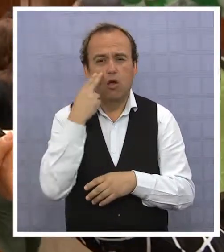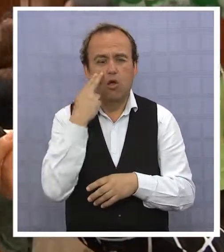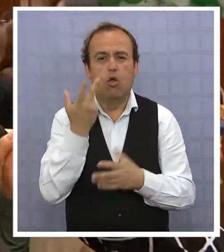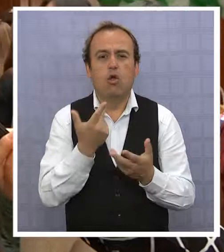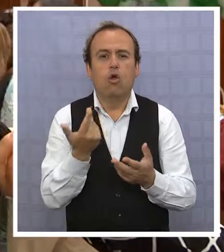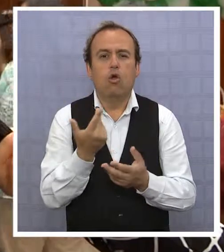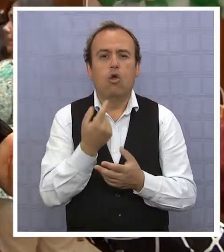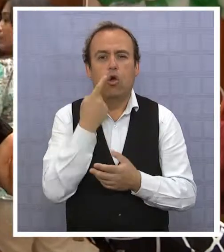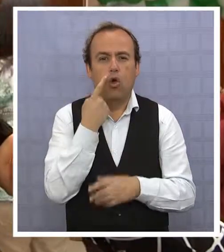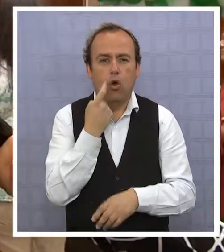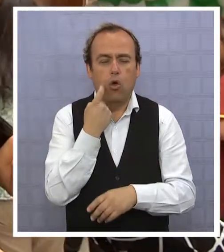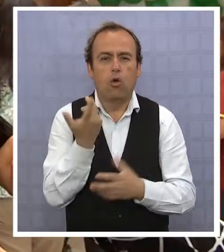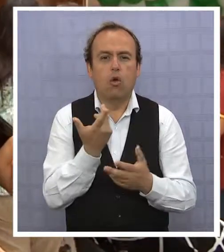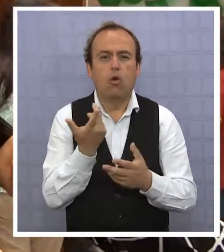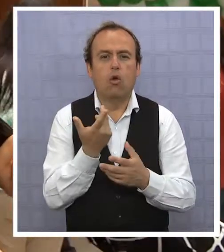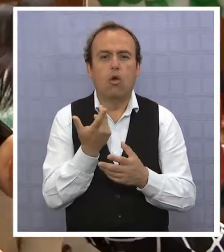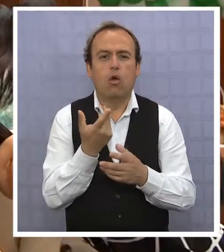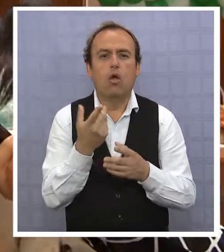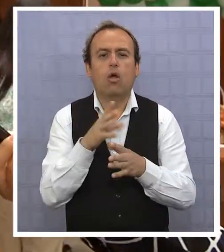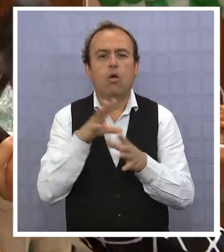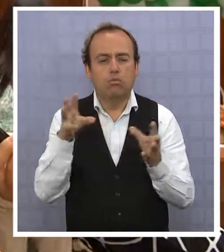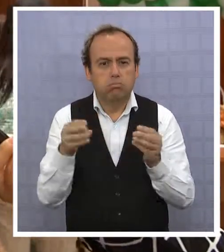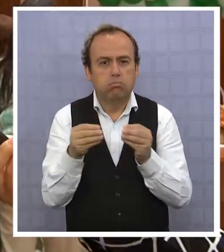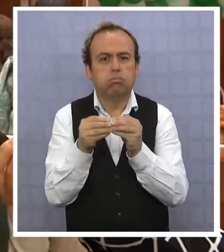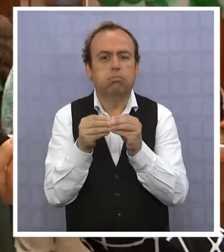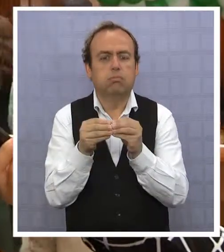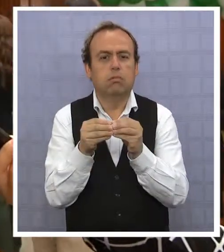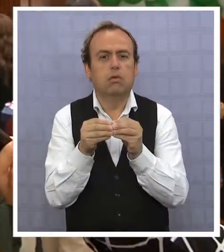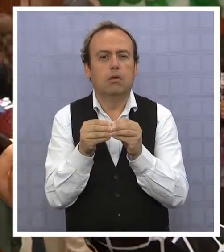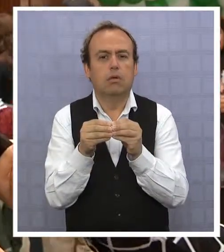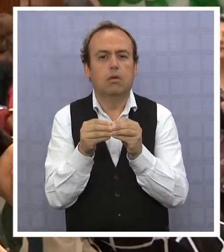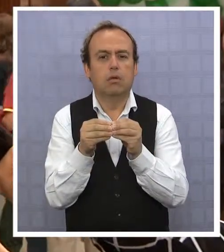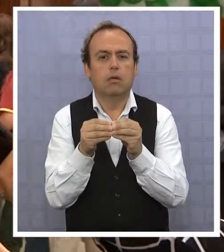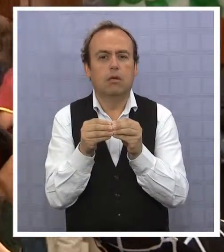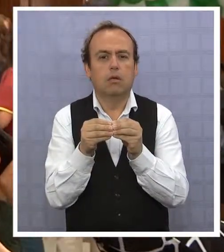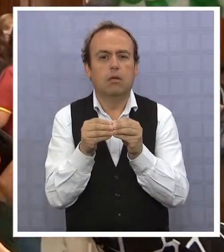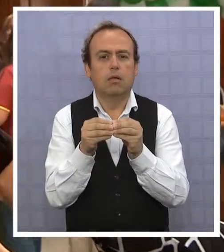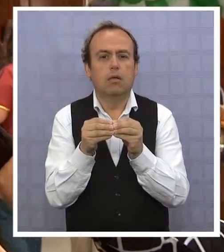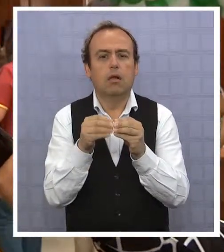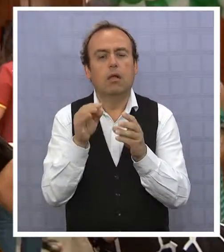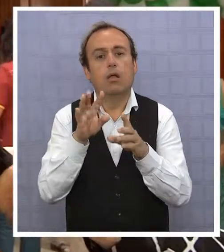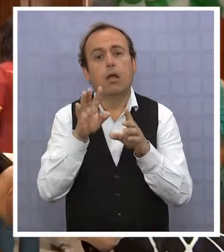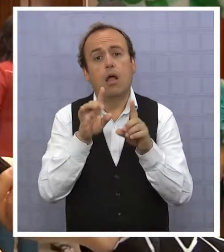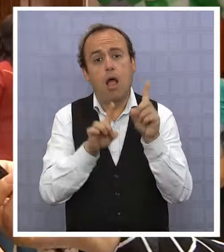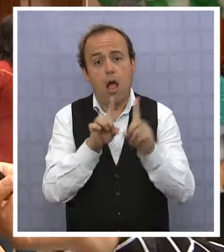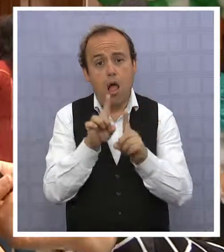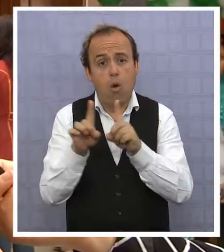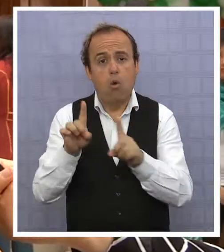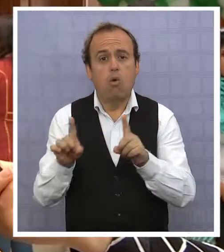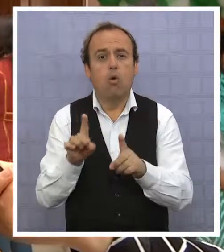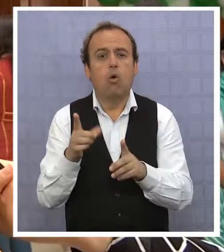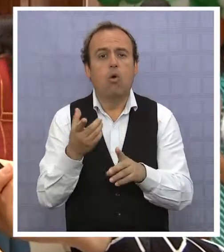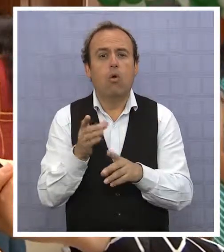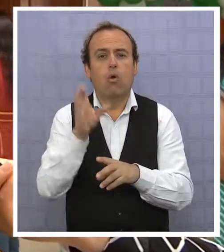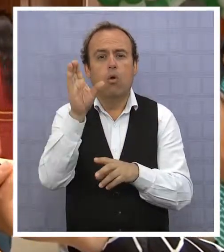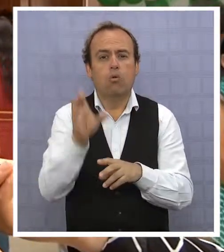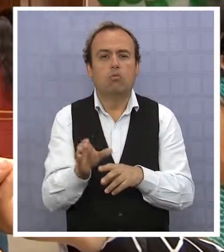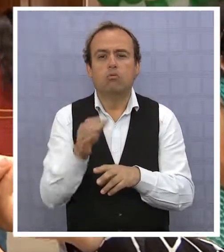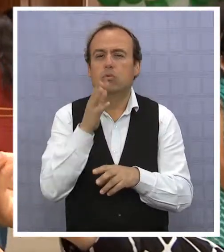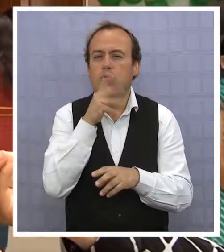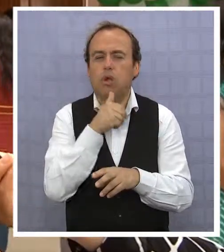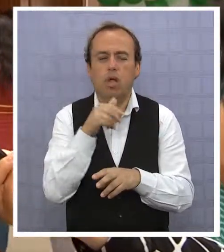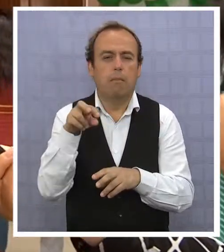los varones vamos a complementar esta, en algunos casos, ausencia de imagen